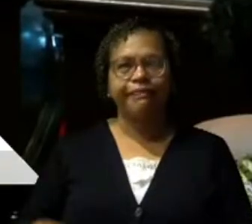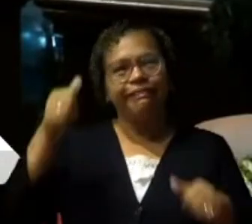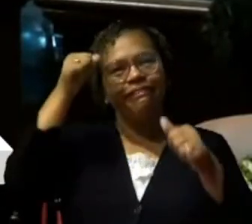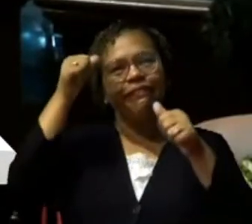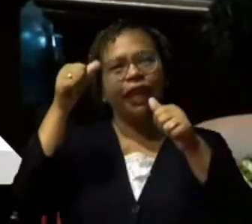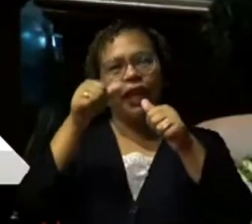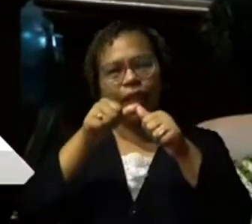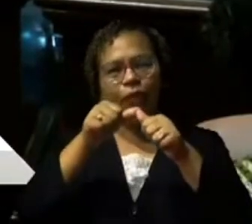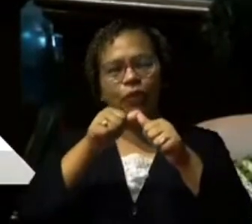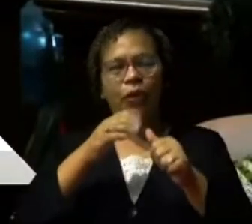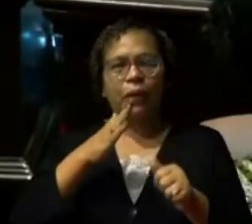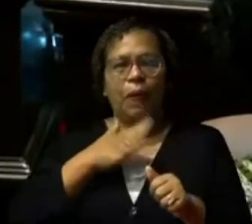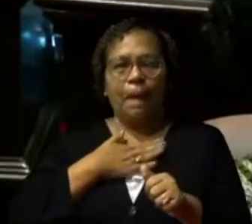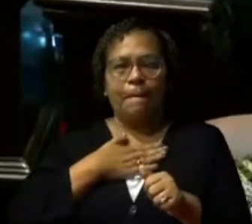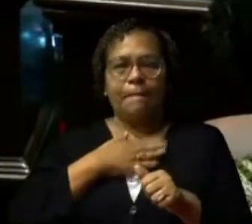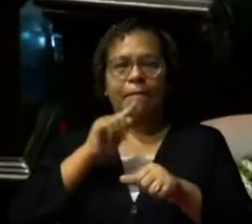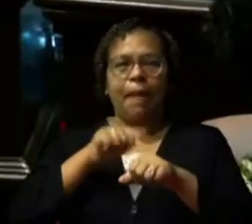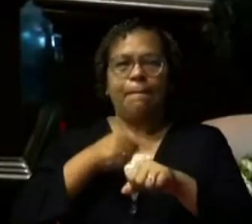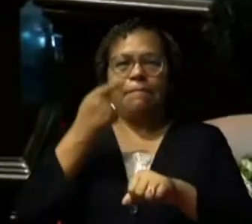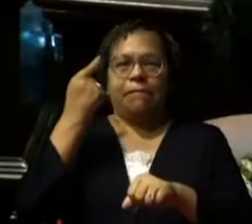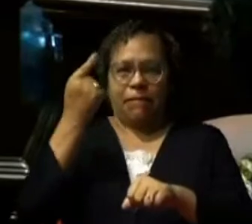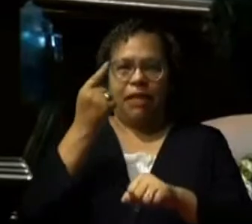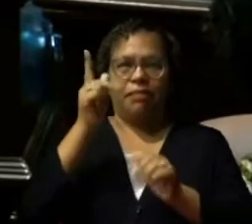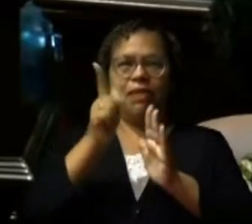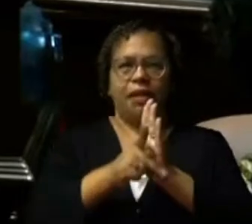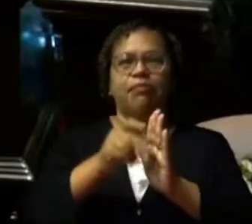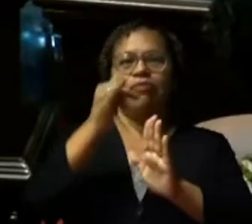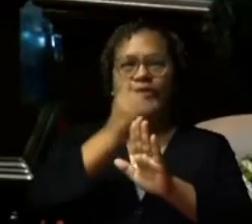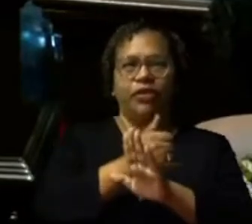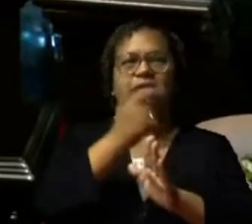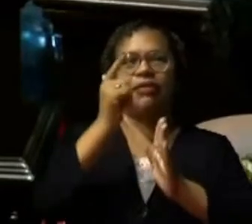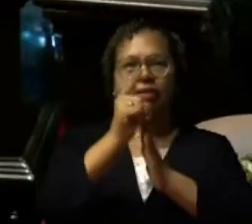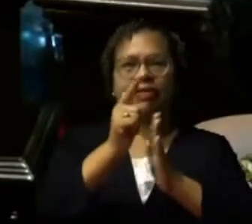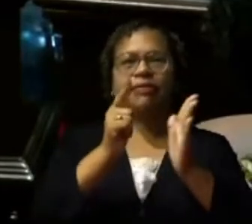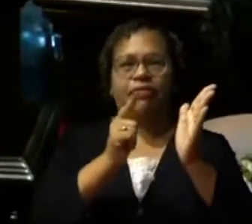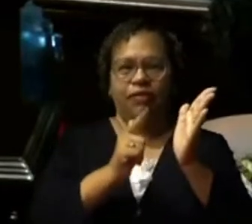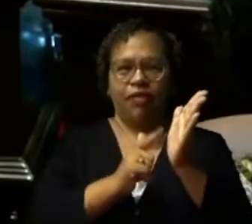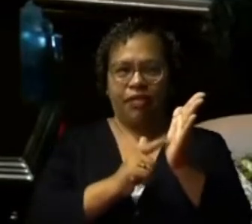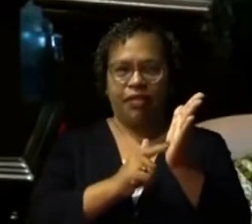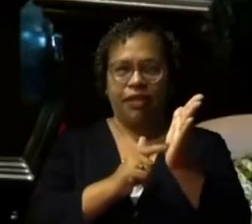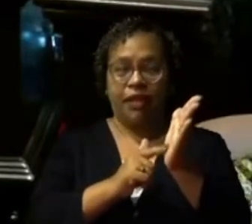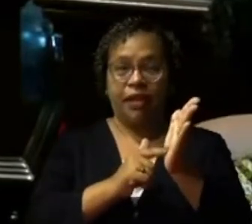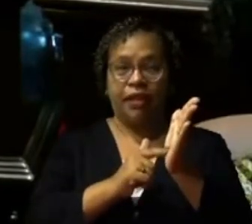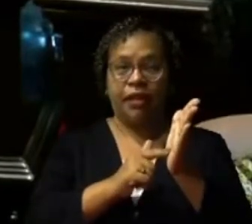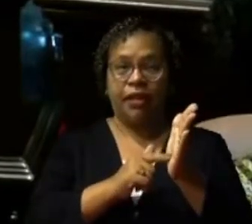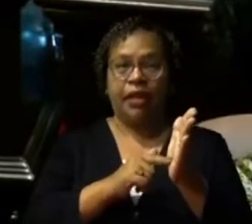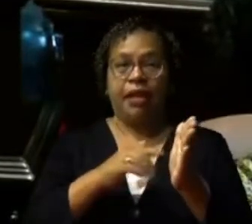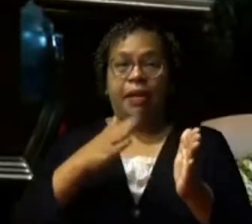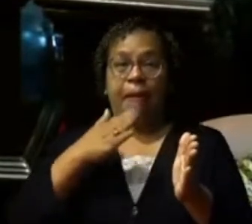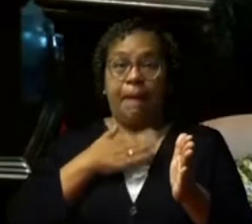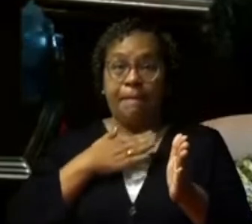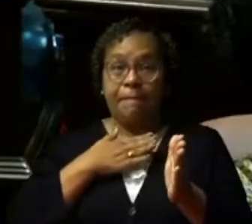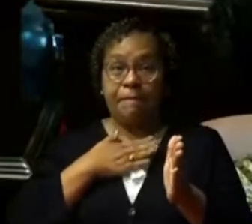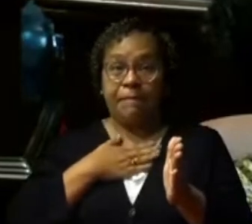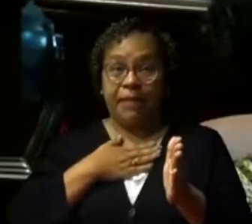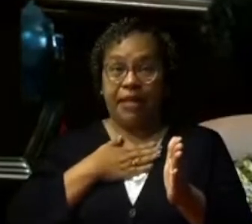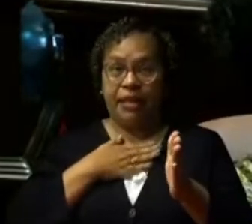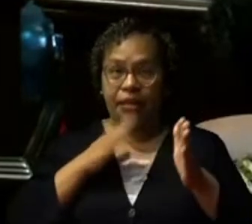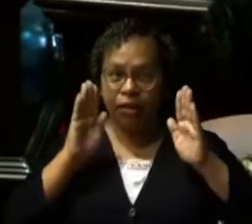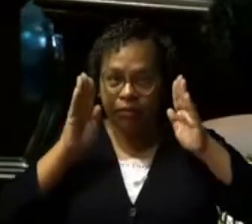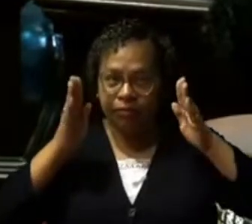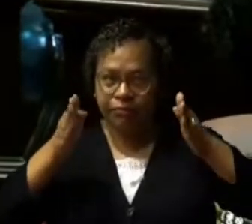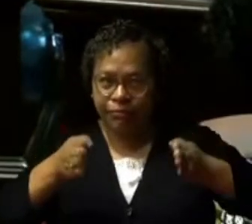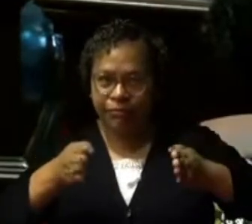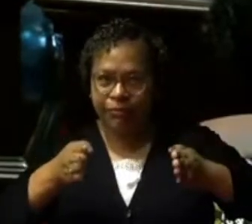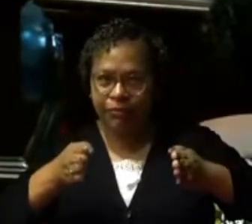agenda, me dio una recomendación y me dijo, toma un turno cuando se va a tomar en consideración y motívalo. Y recuerdo